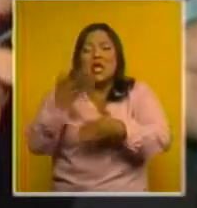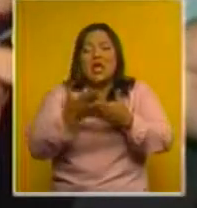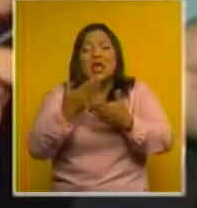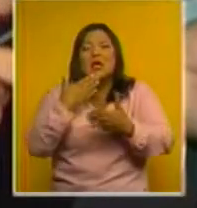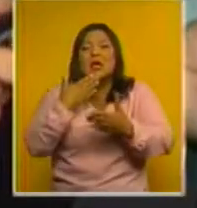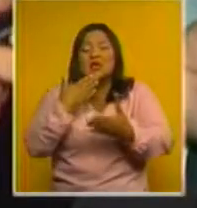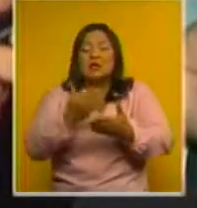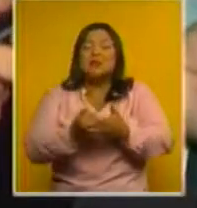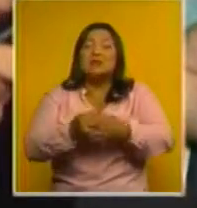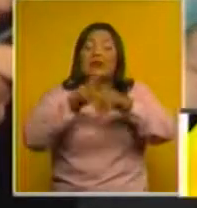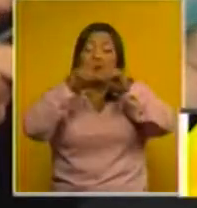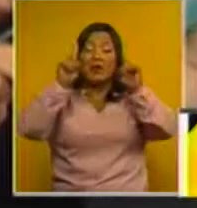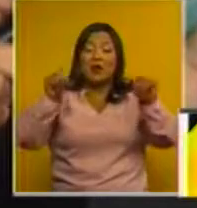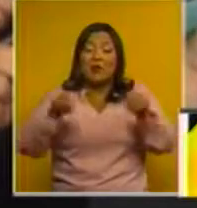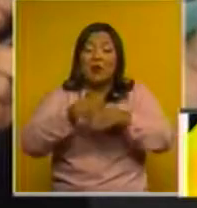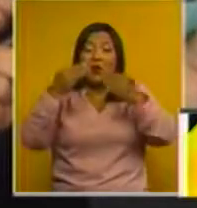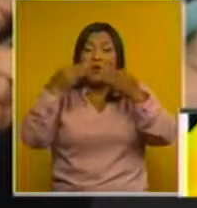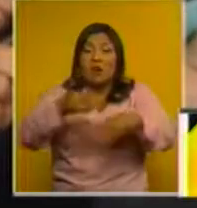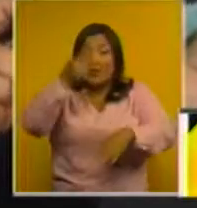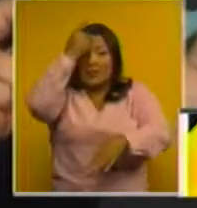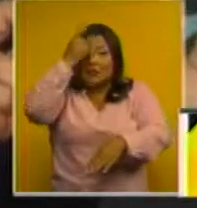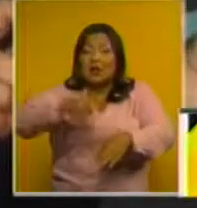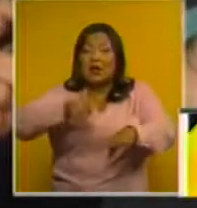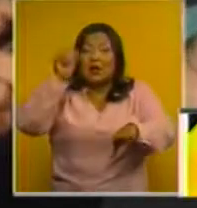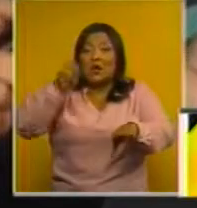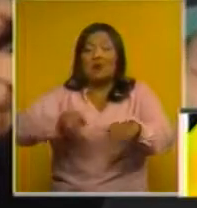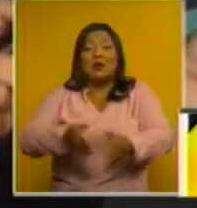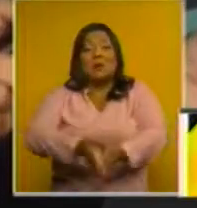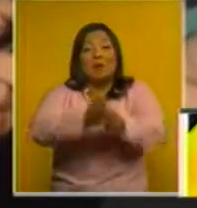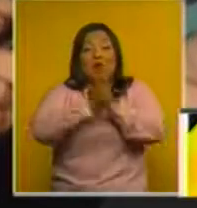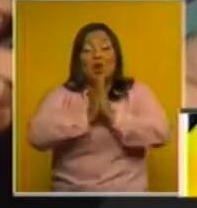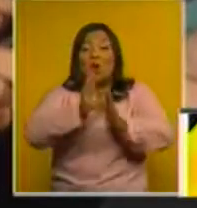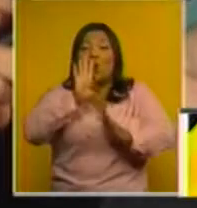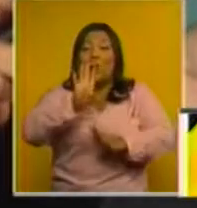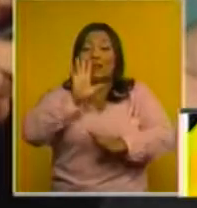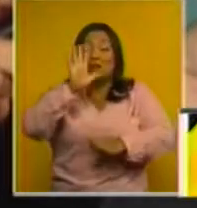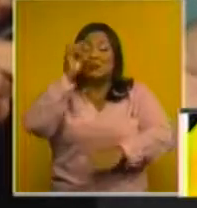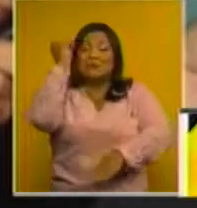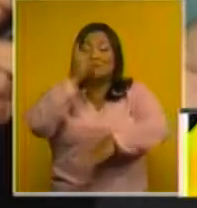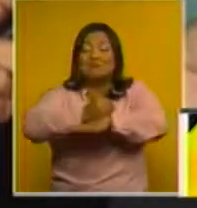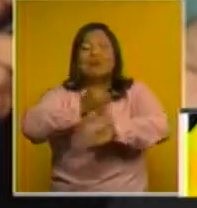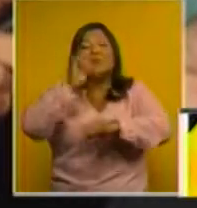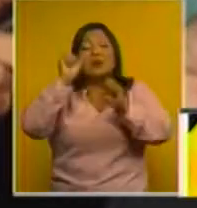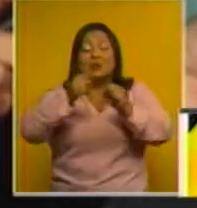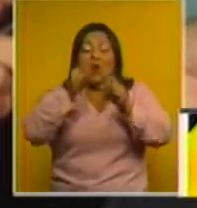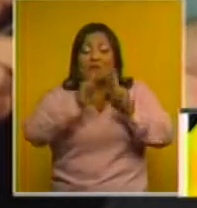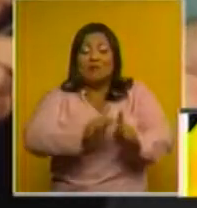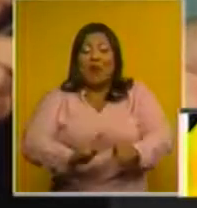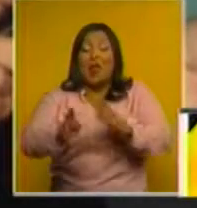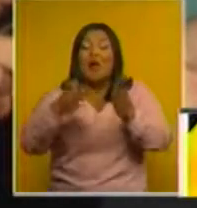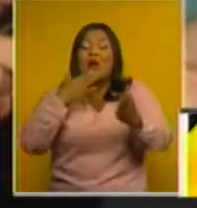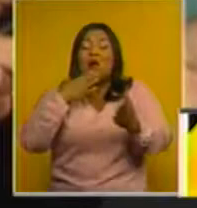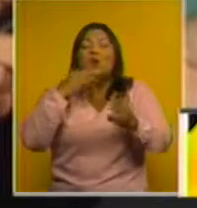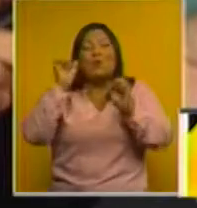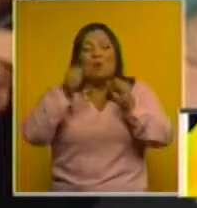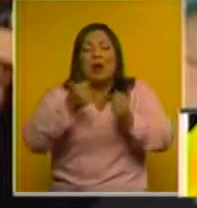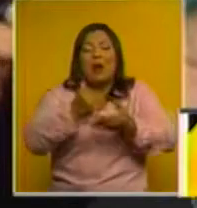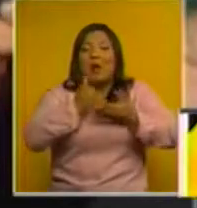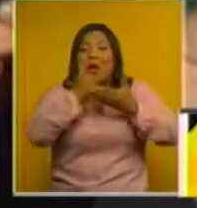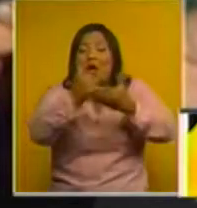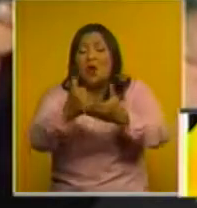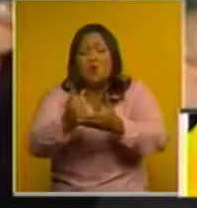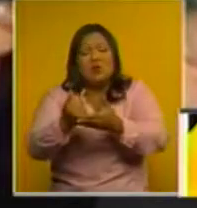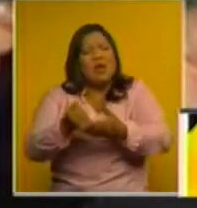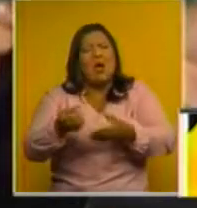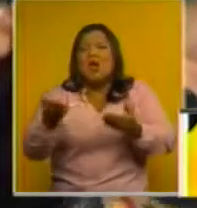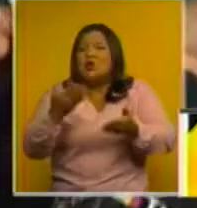cumplimiento de la decisión de la jueza que le pidió que en 45 días establezca un plan de contingencia para atender de manera integral